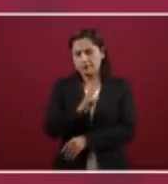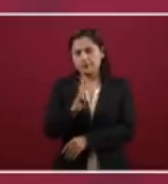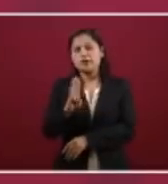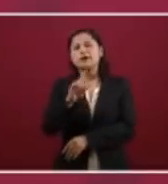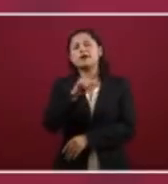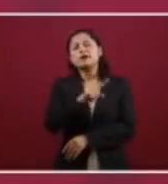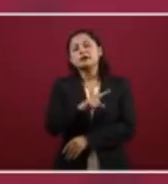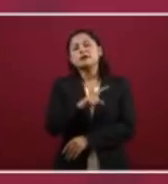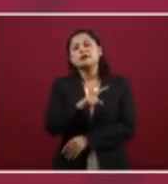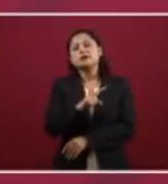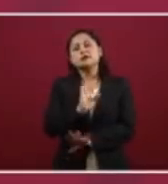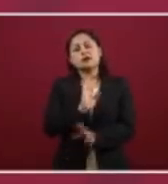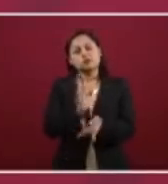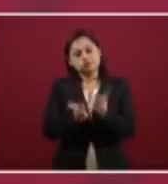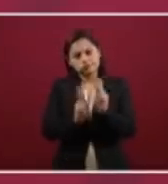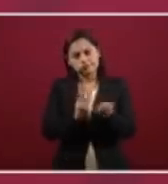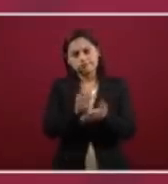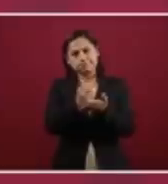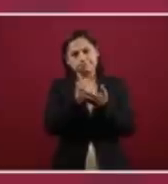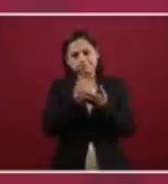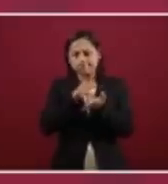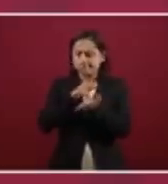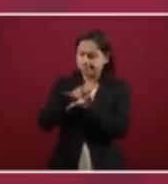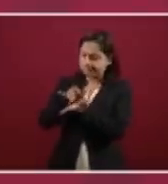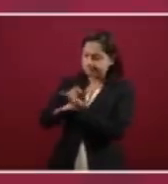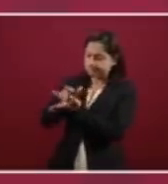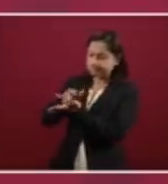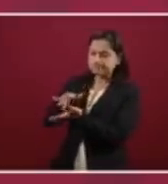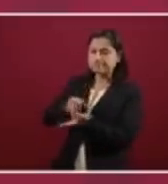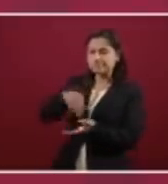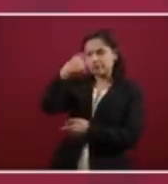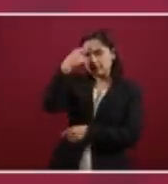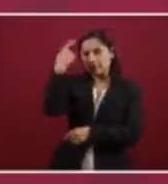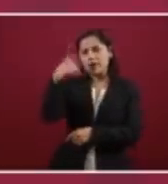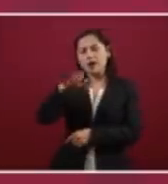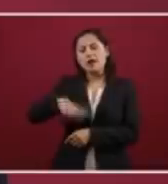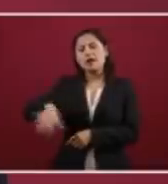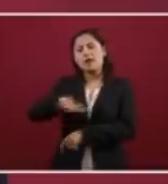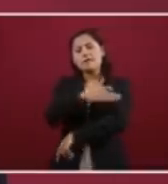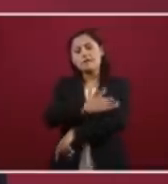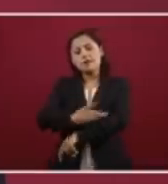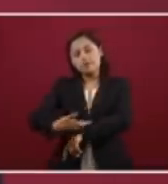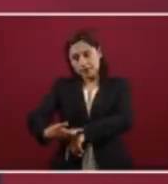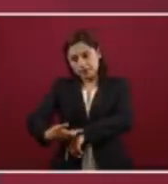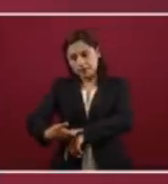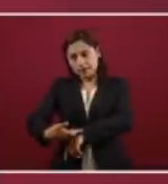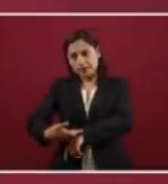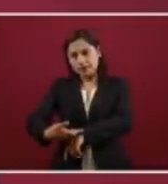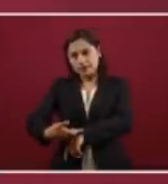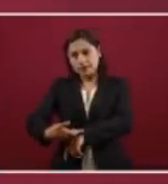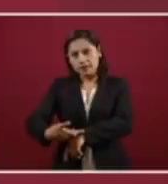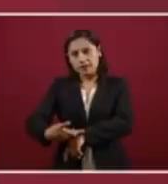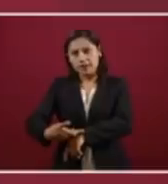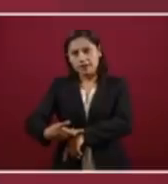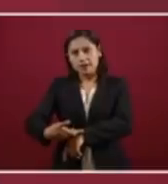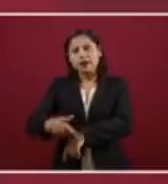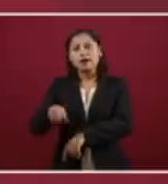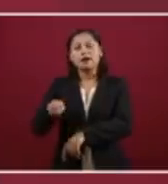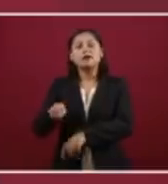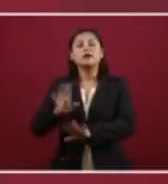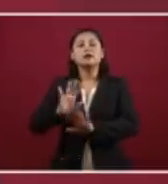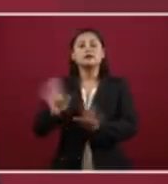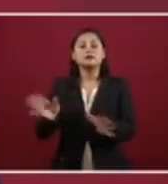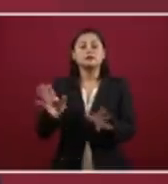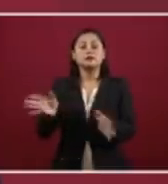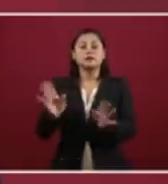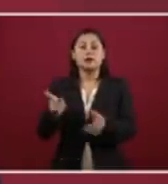ir resolviendo progresivamente para que las familias tengan en el momento en que terminan la primera